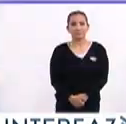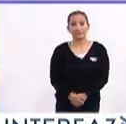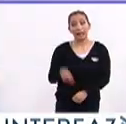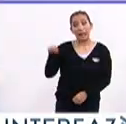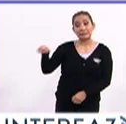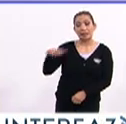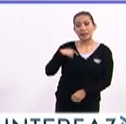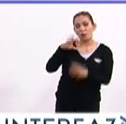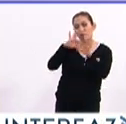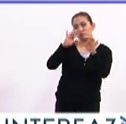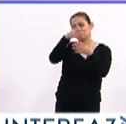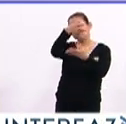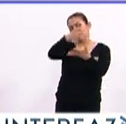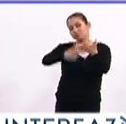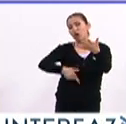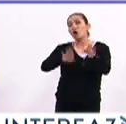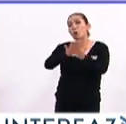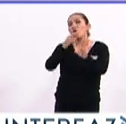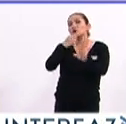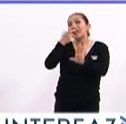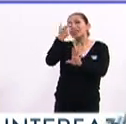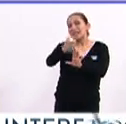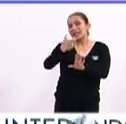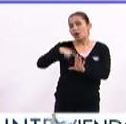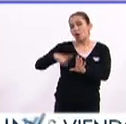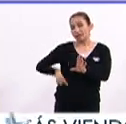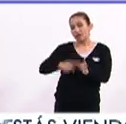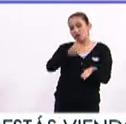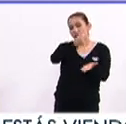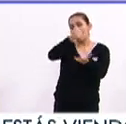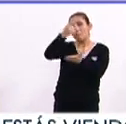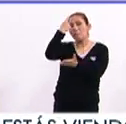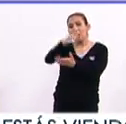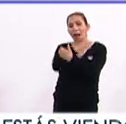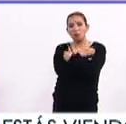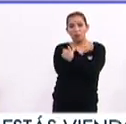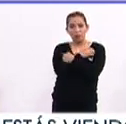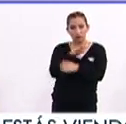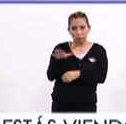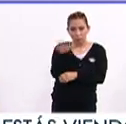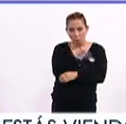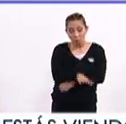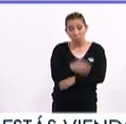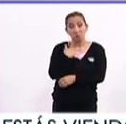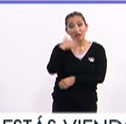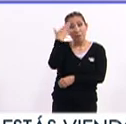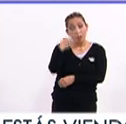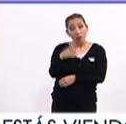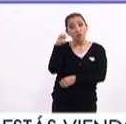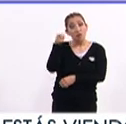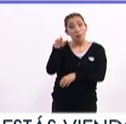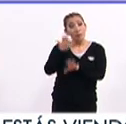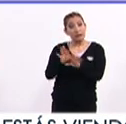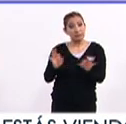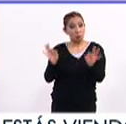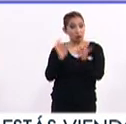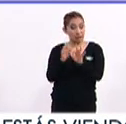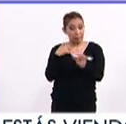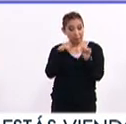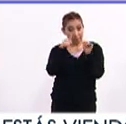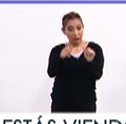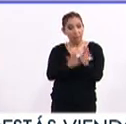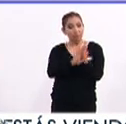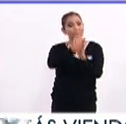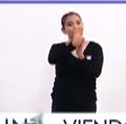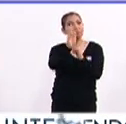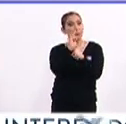Ahí está un desglose de cómo se utiliza este dinero público para la inversión en educación, que sabemos es una de las más importantes para el